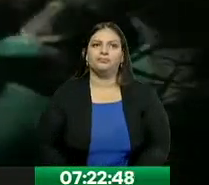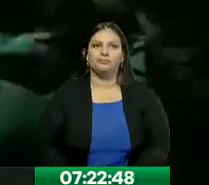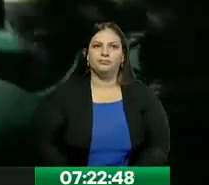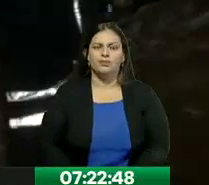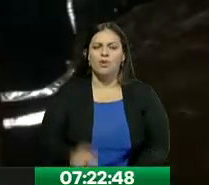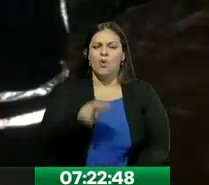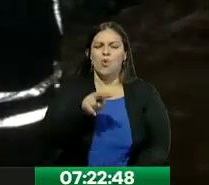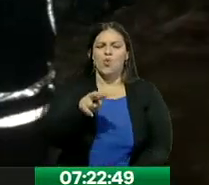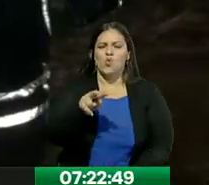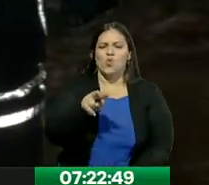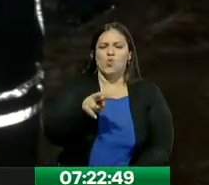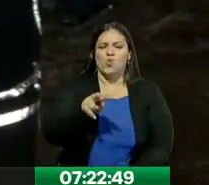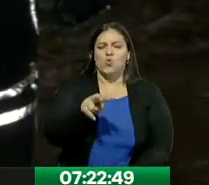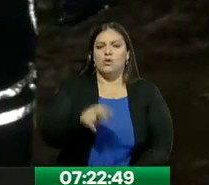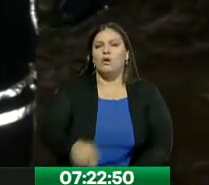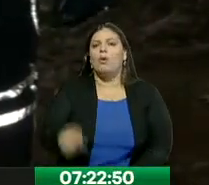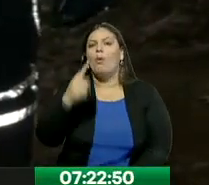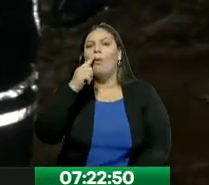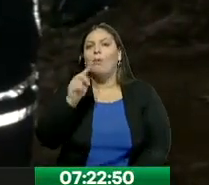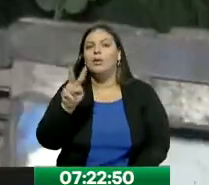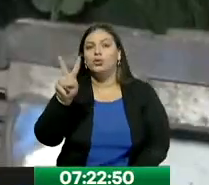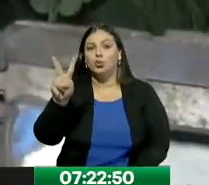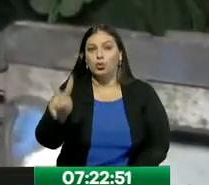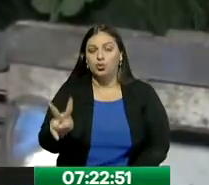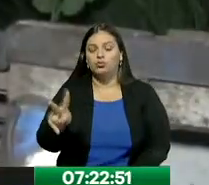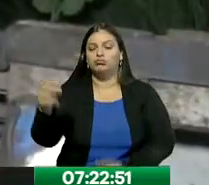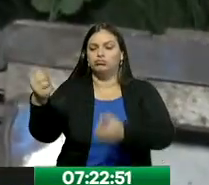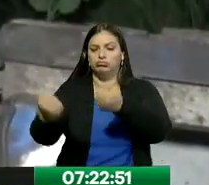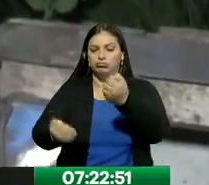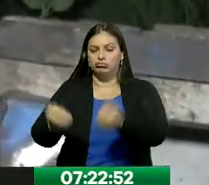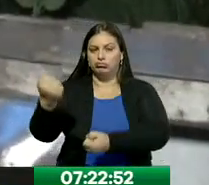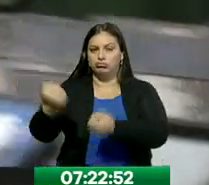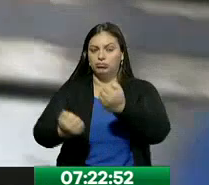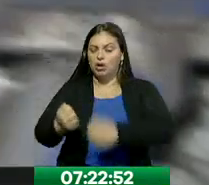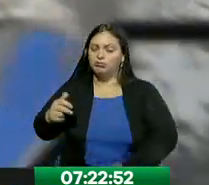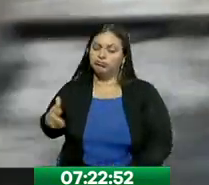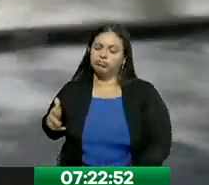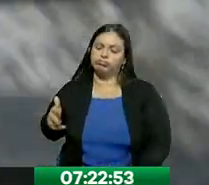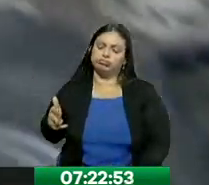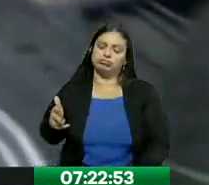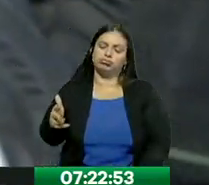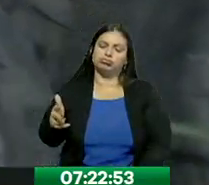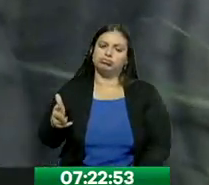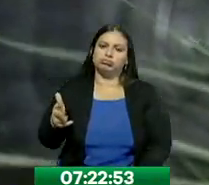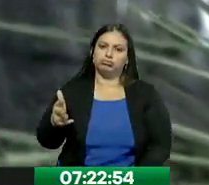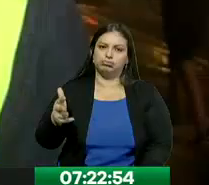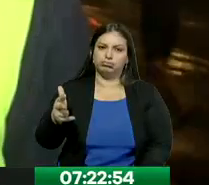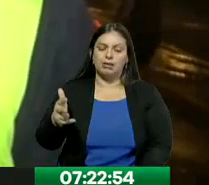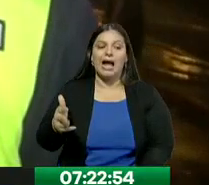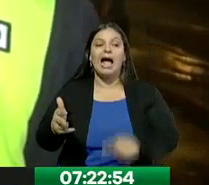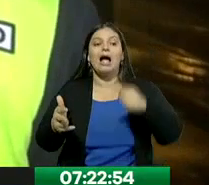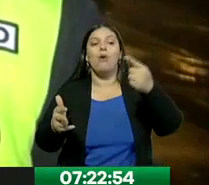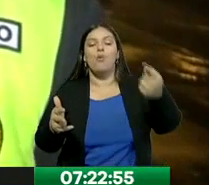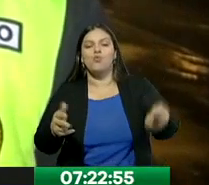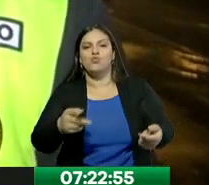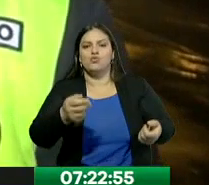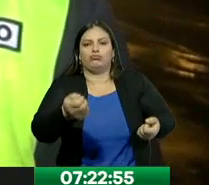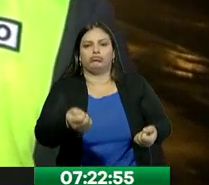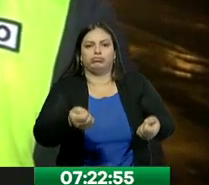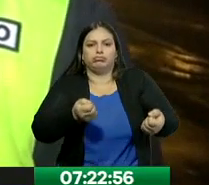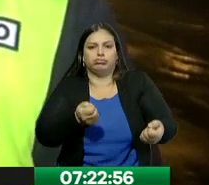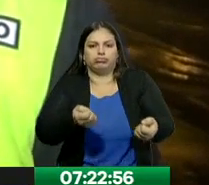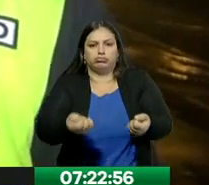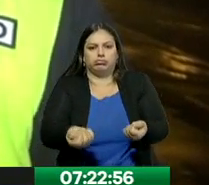Calcinados quedaron los cuerpos de 2 hombres, luego de que el vehículo en que se transportaban sufriera un aparatoso accidente de tránsito. Versiones de